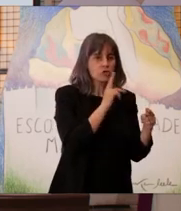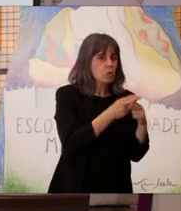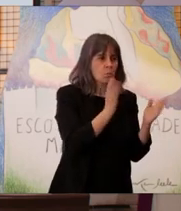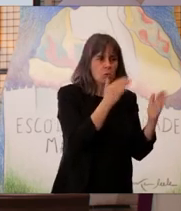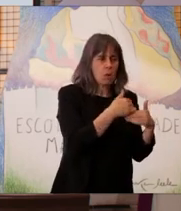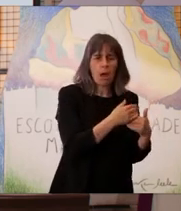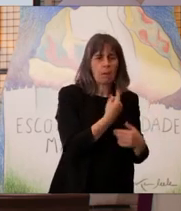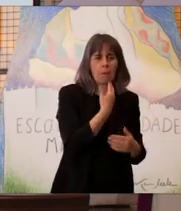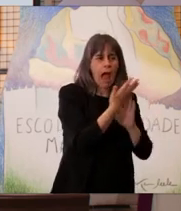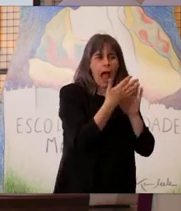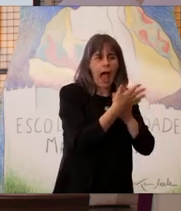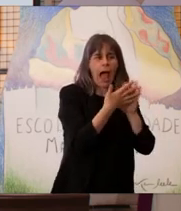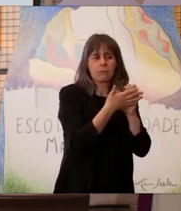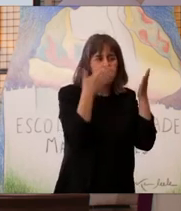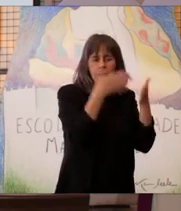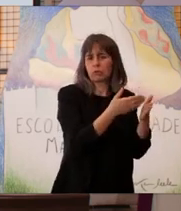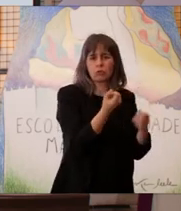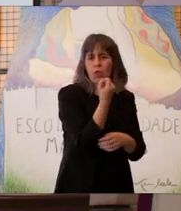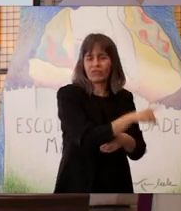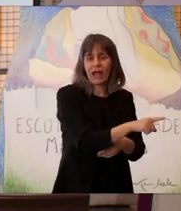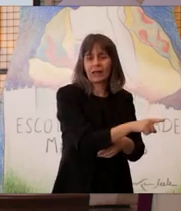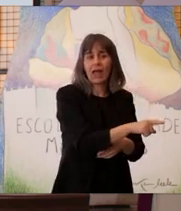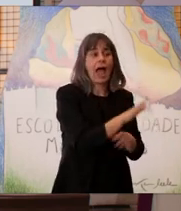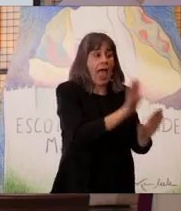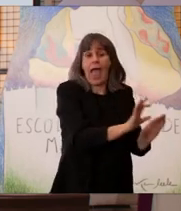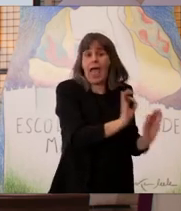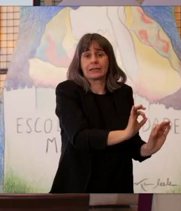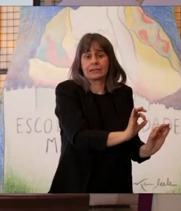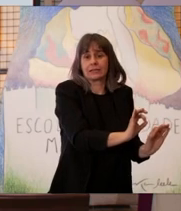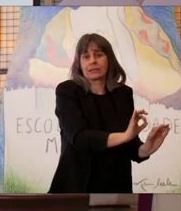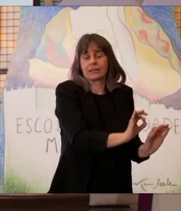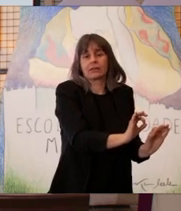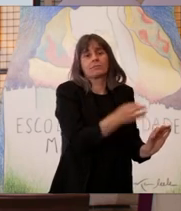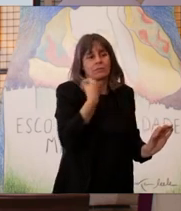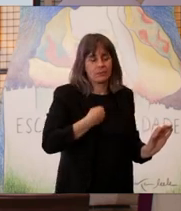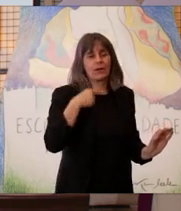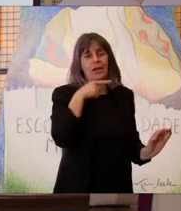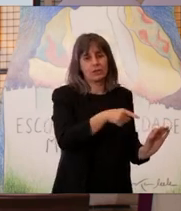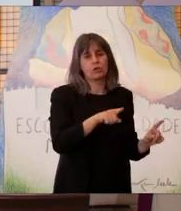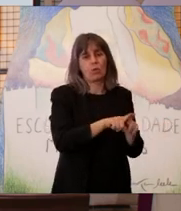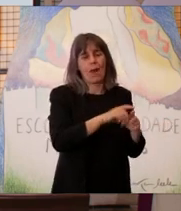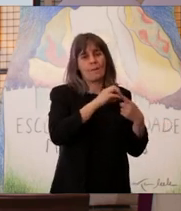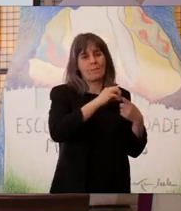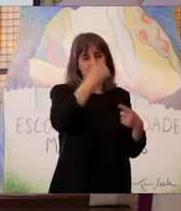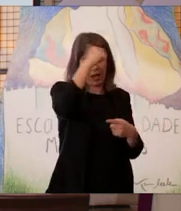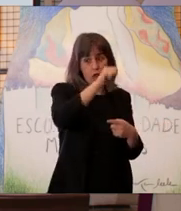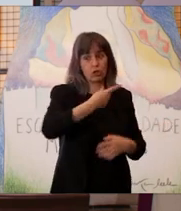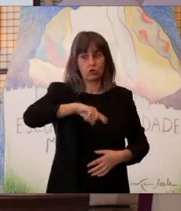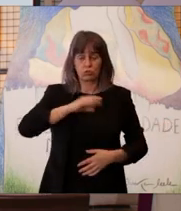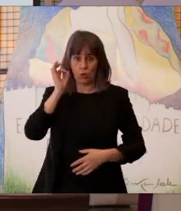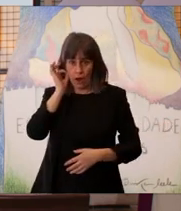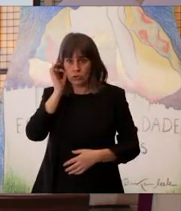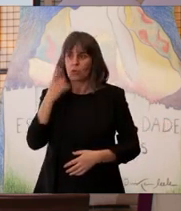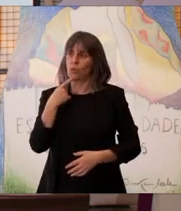formulan ni hace falta ni hacen preparación ni nada están son eso en parte es el patriarcado y lo que nos cuesta a nosotras